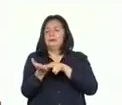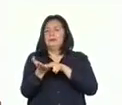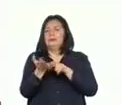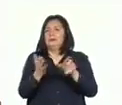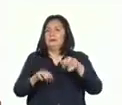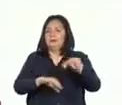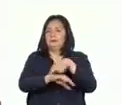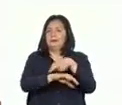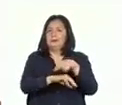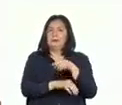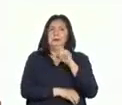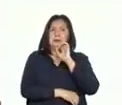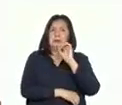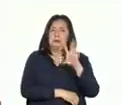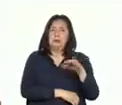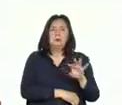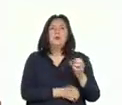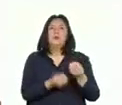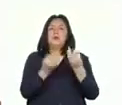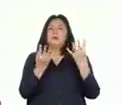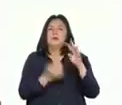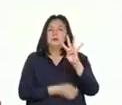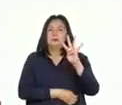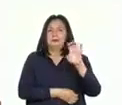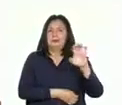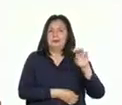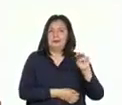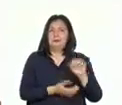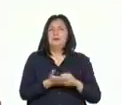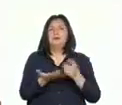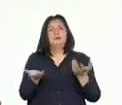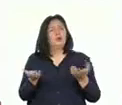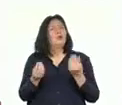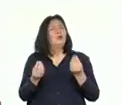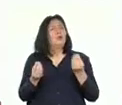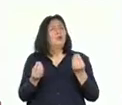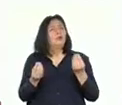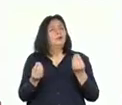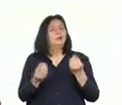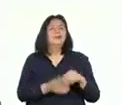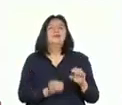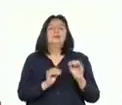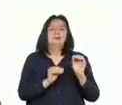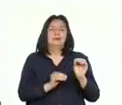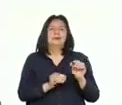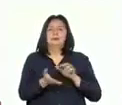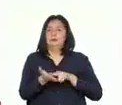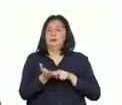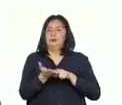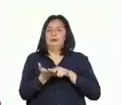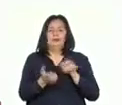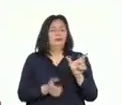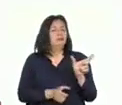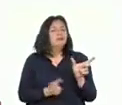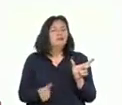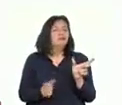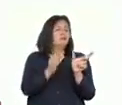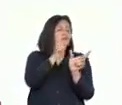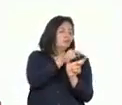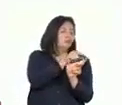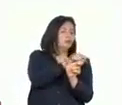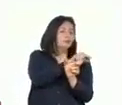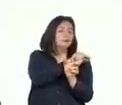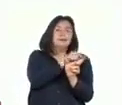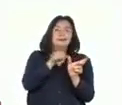regla, descubrieron que medía 4 centímetros. ¿Cómo lo lograron? Pusieron la base del borrador en el